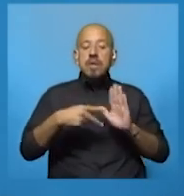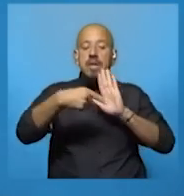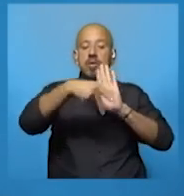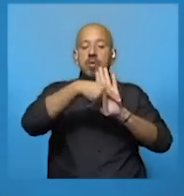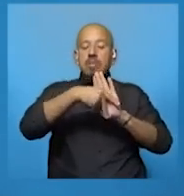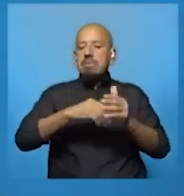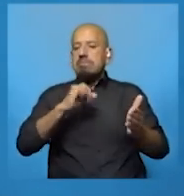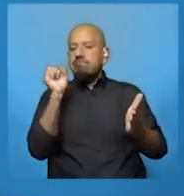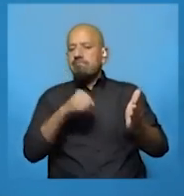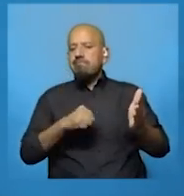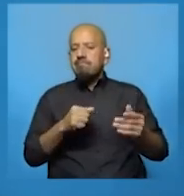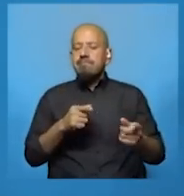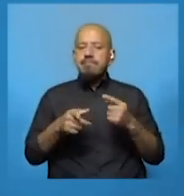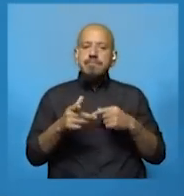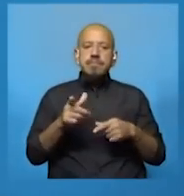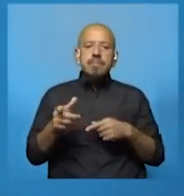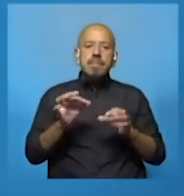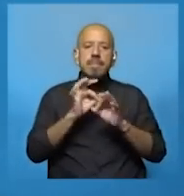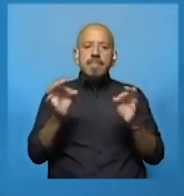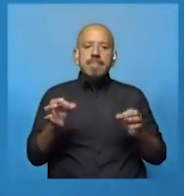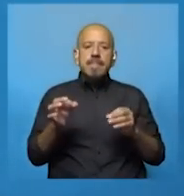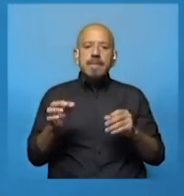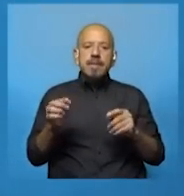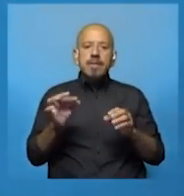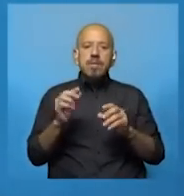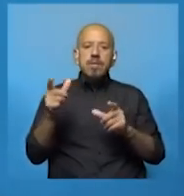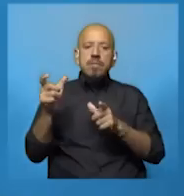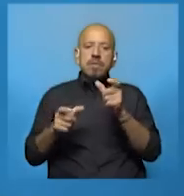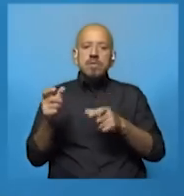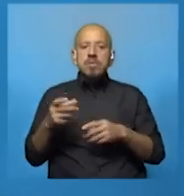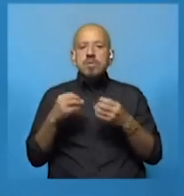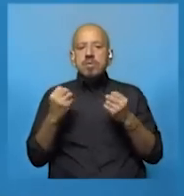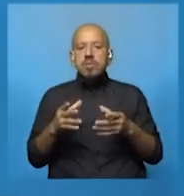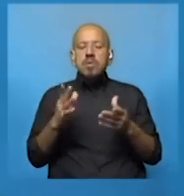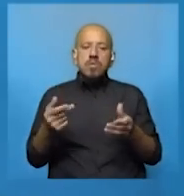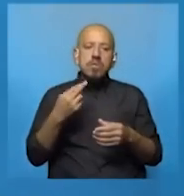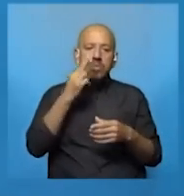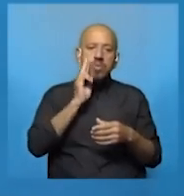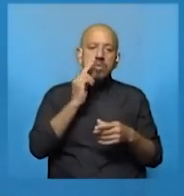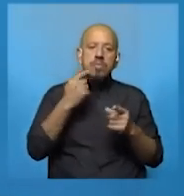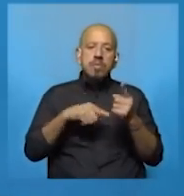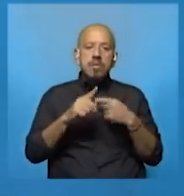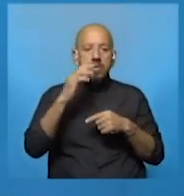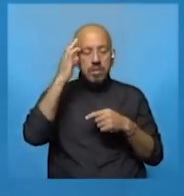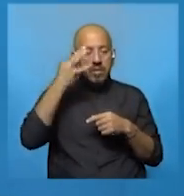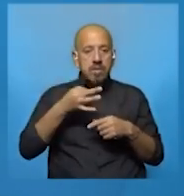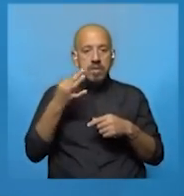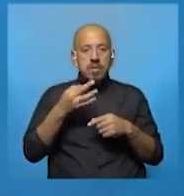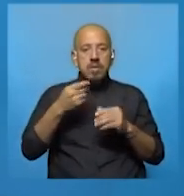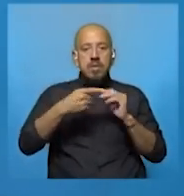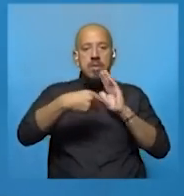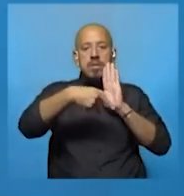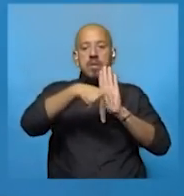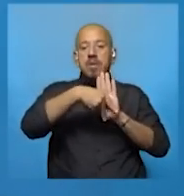no o las personas que cometen un delito lo cometieron porque tiene un mal comportante pero en realidad es la norma